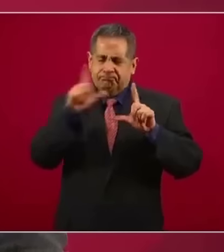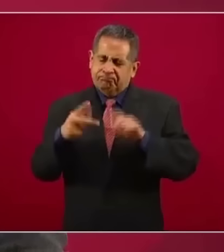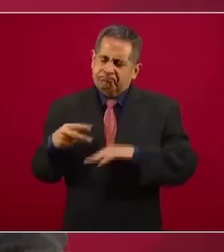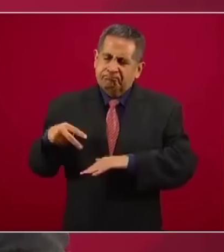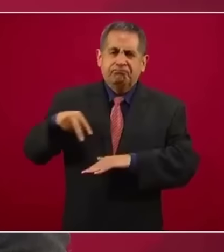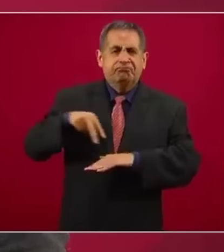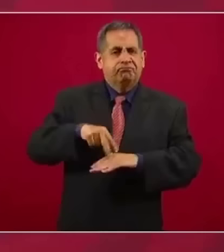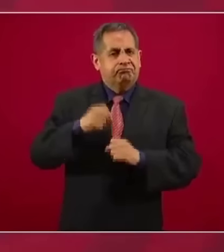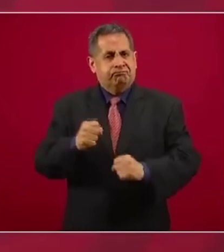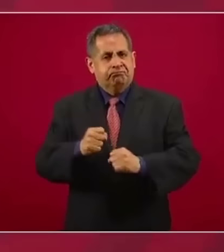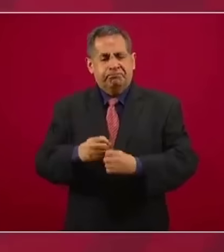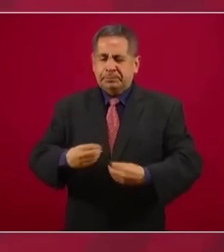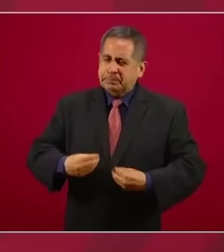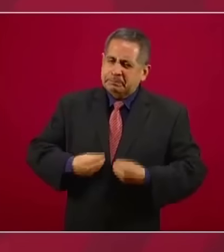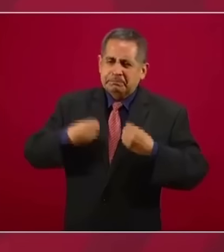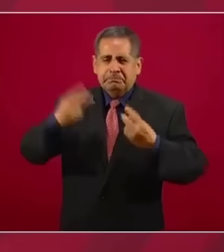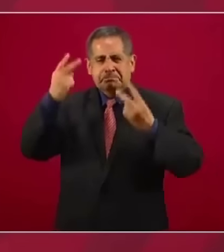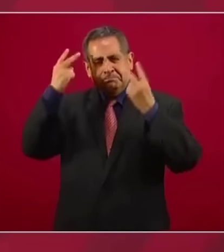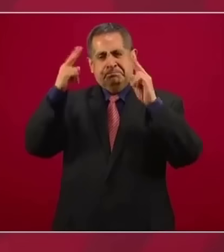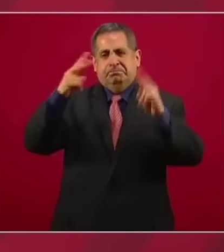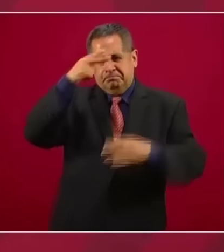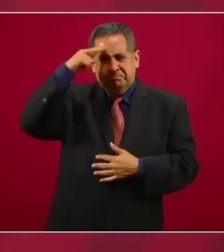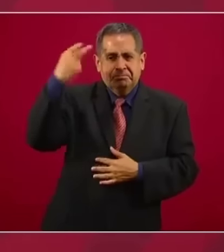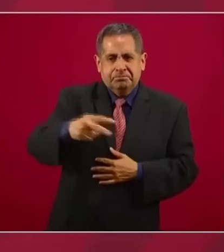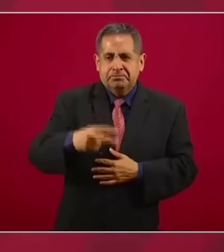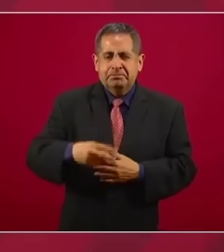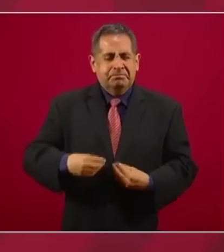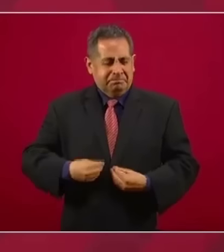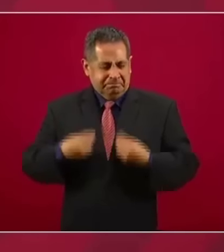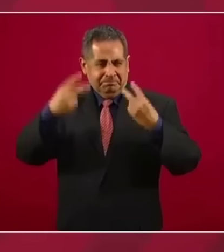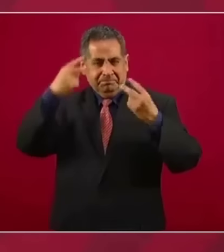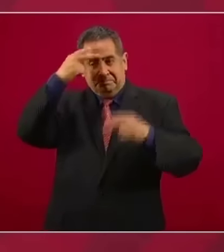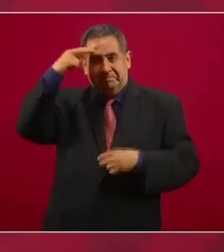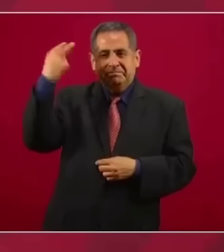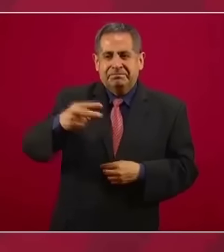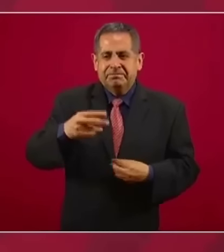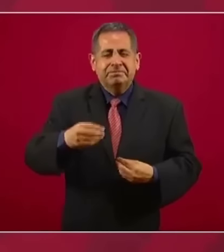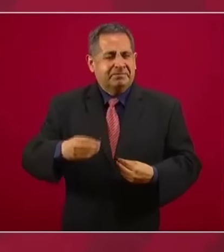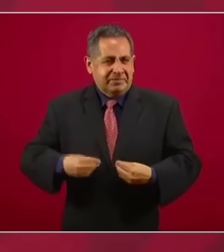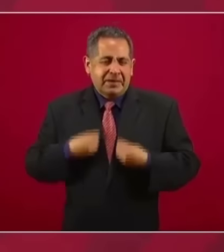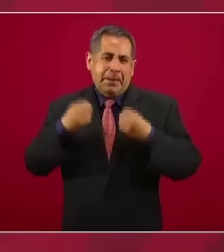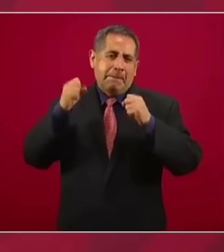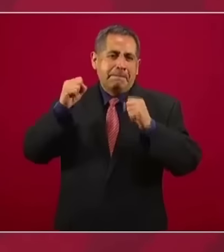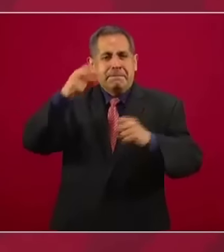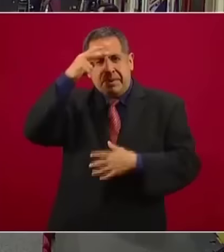¡Que viva México! ¡Viva México! ¡Viva México!